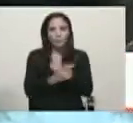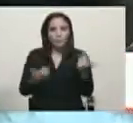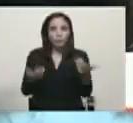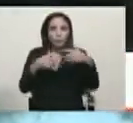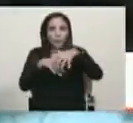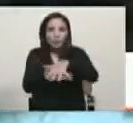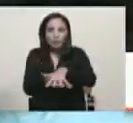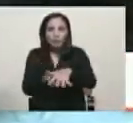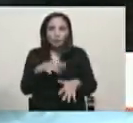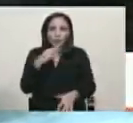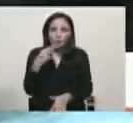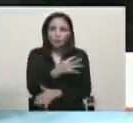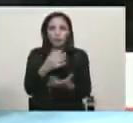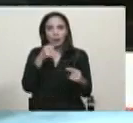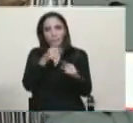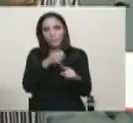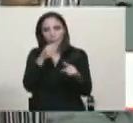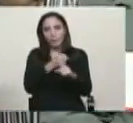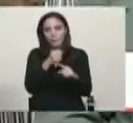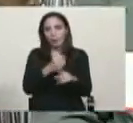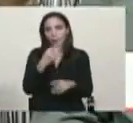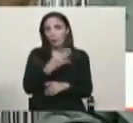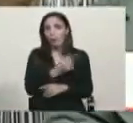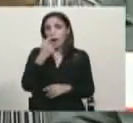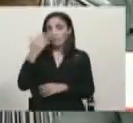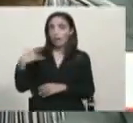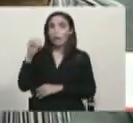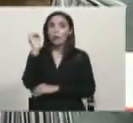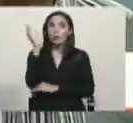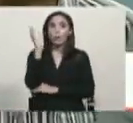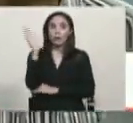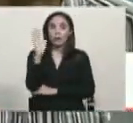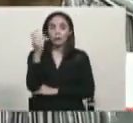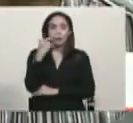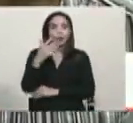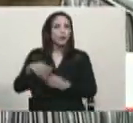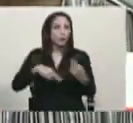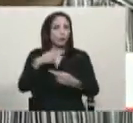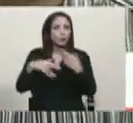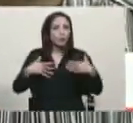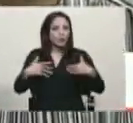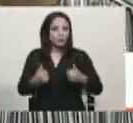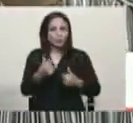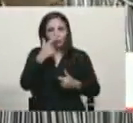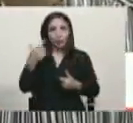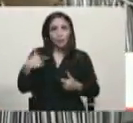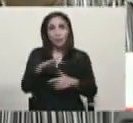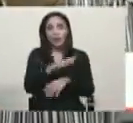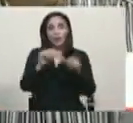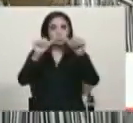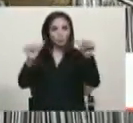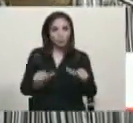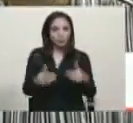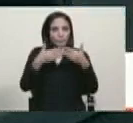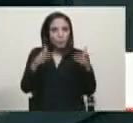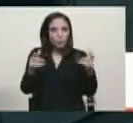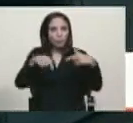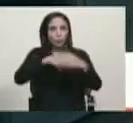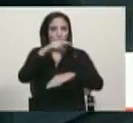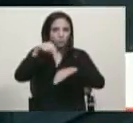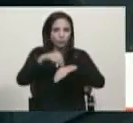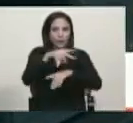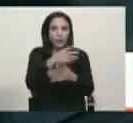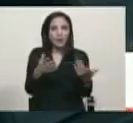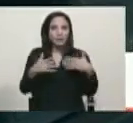integración, como es producto del primer Congreso Revolucionario de la Salud, para crear un sistema público nacional de salud